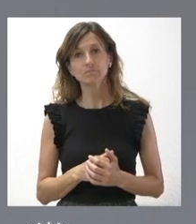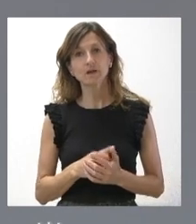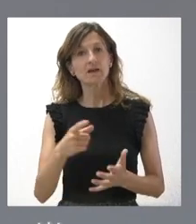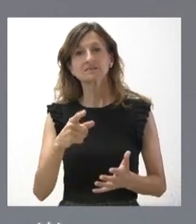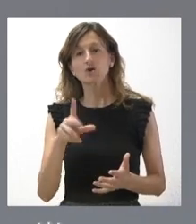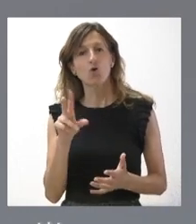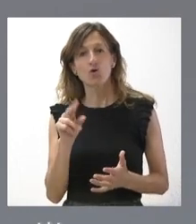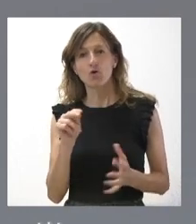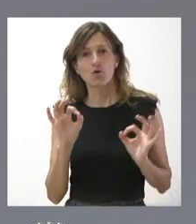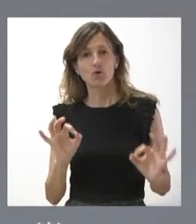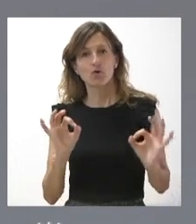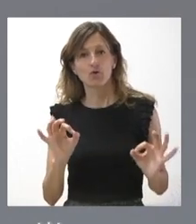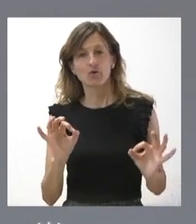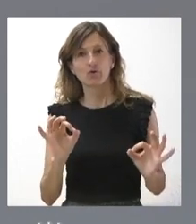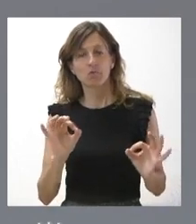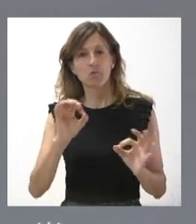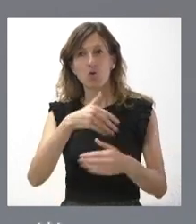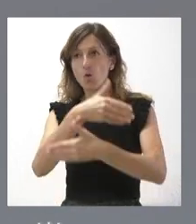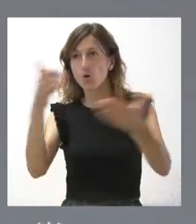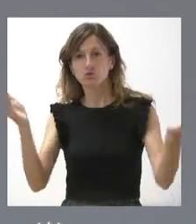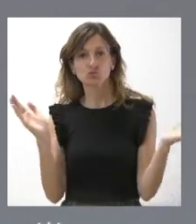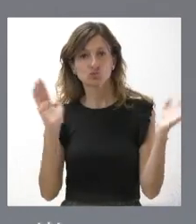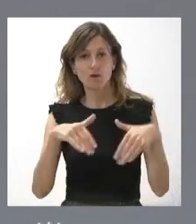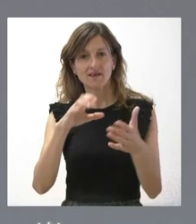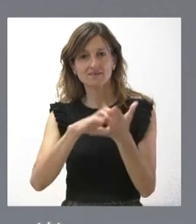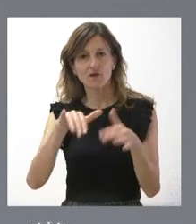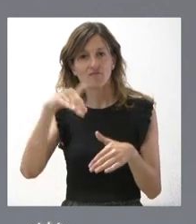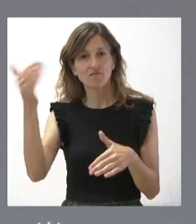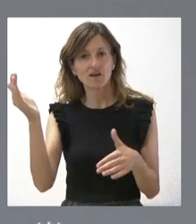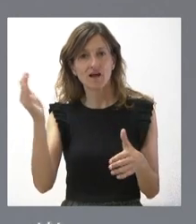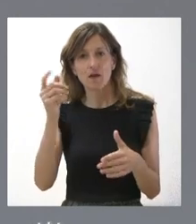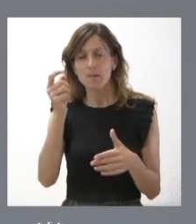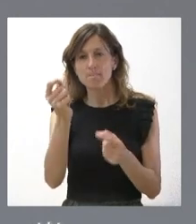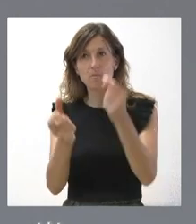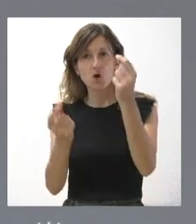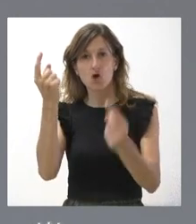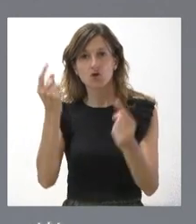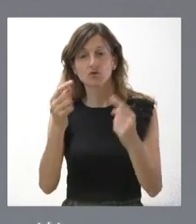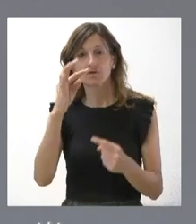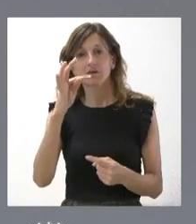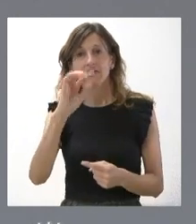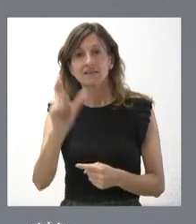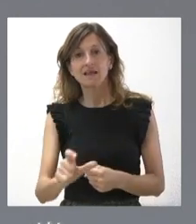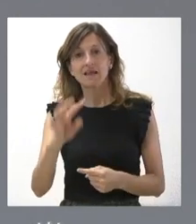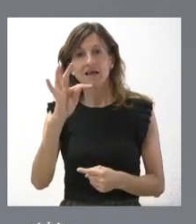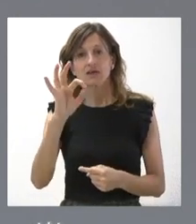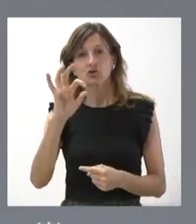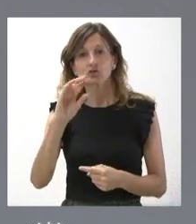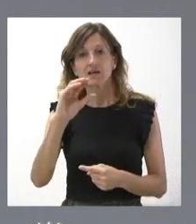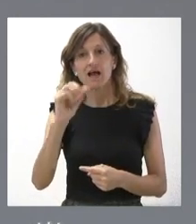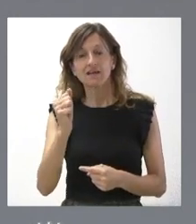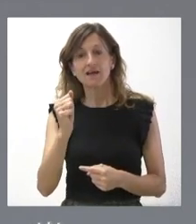tesoro que casi nadie tiene. Fuera de Castilla y León casi nadie tiene. La Toscana, lo digo siempre, tiene